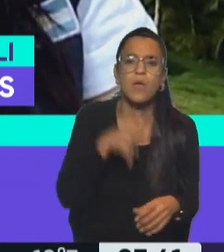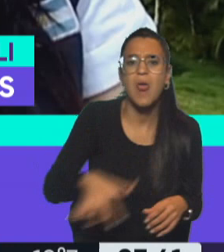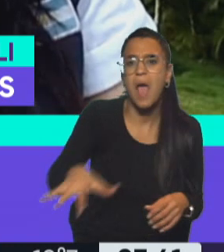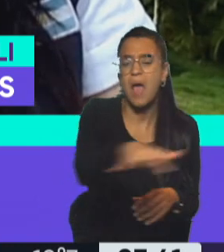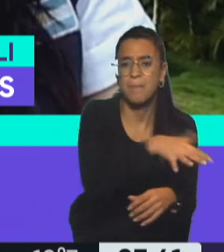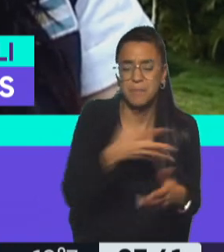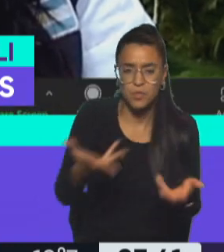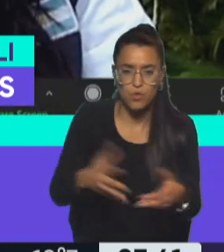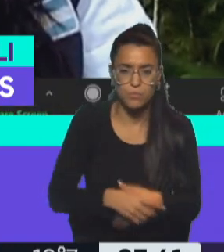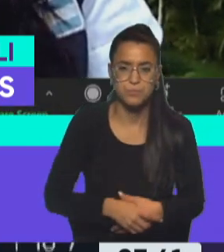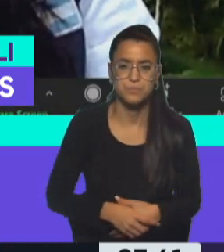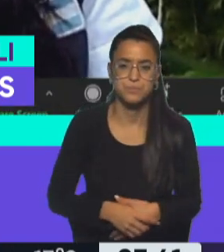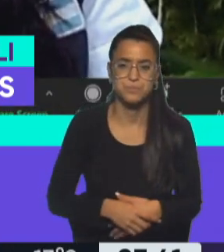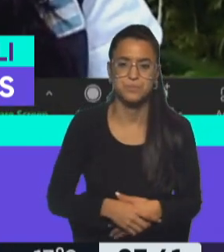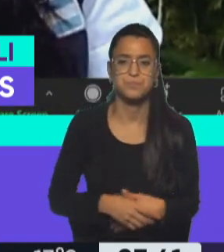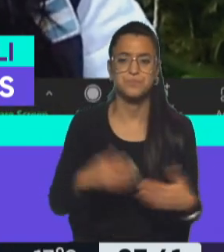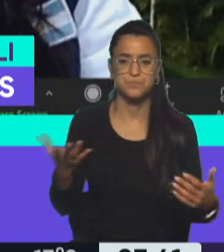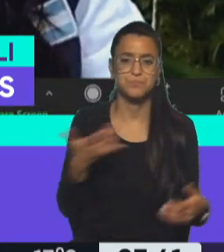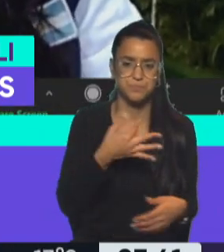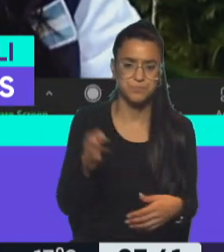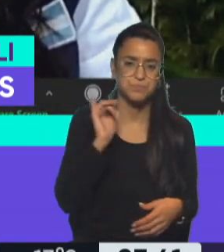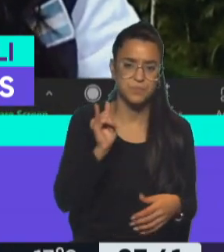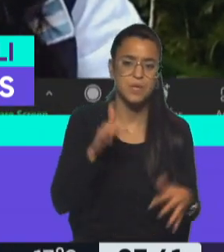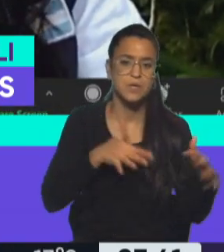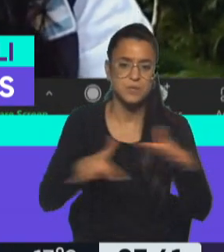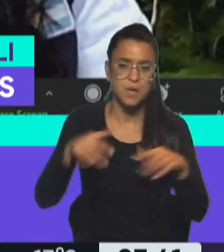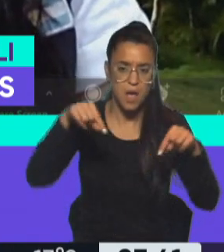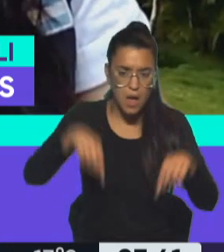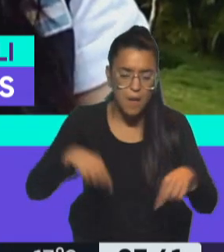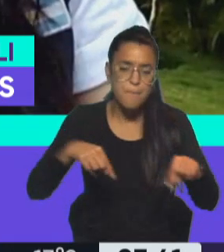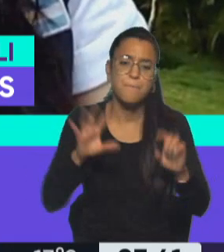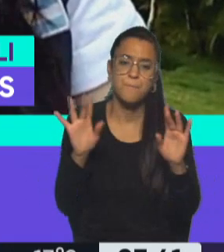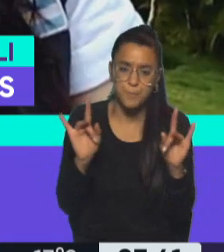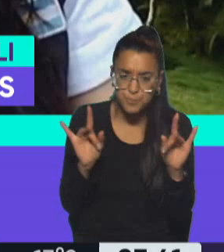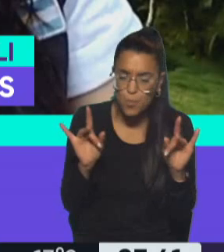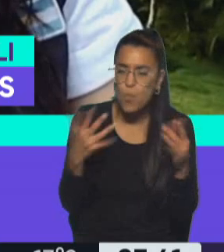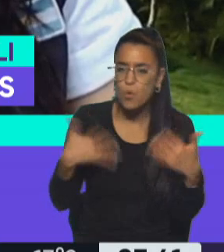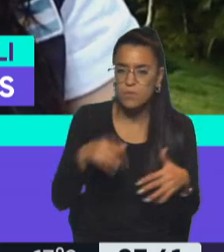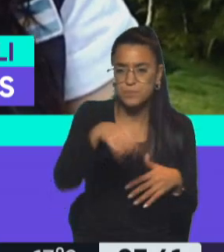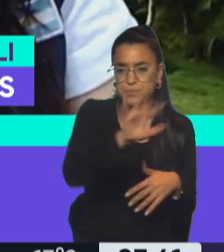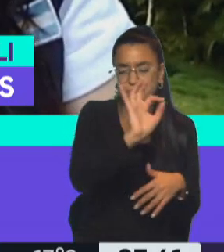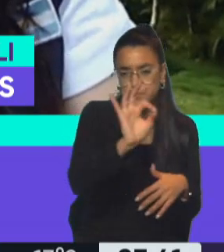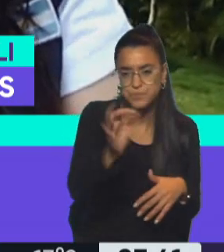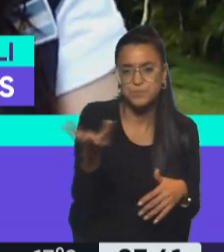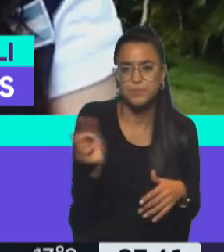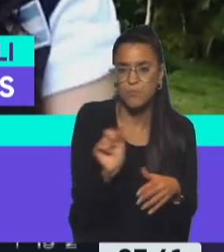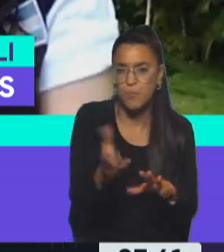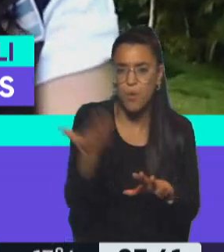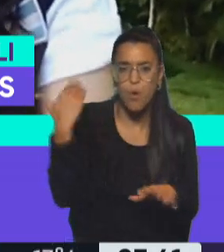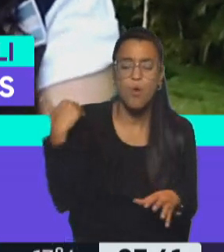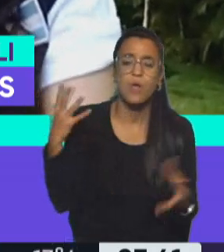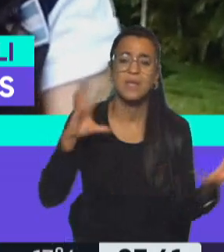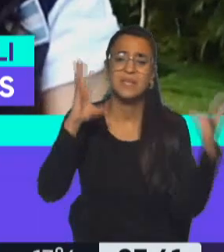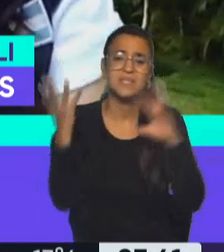esquina. Bueno, efectivamente, la situación aquí es muy difícil. Como ustedes saben, recientemente hubo una crisis